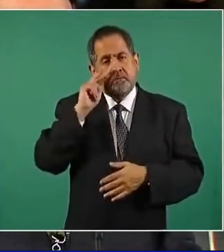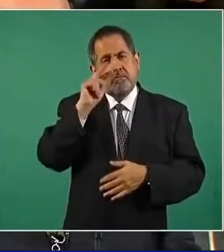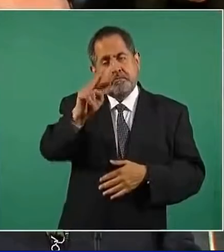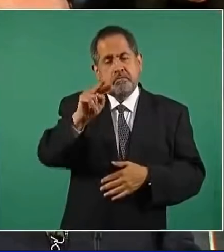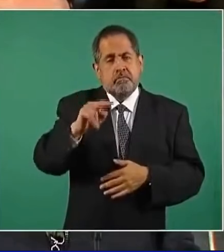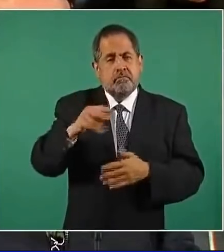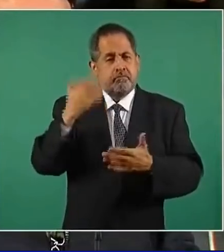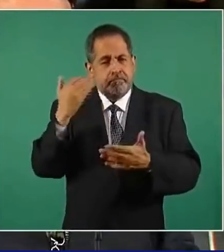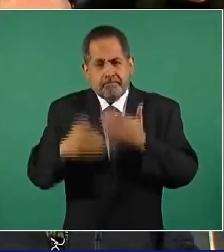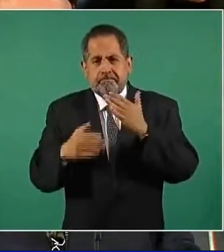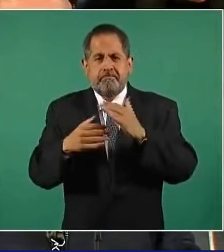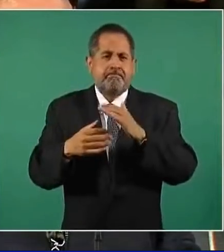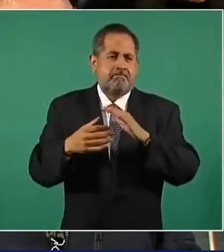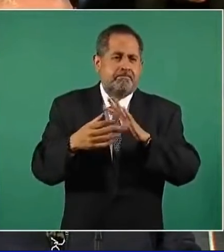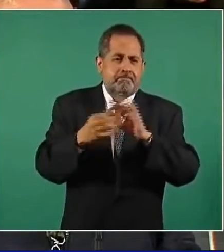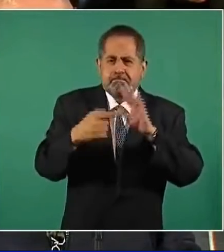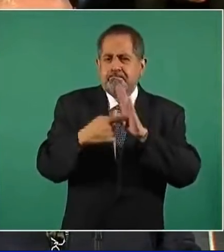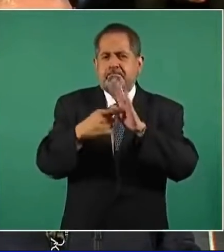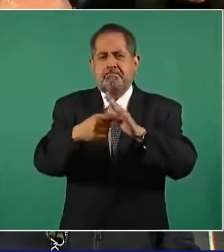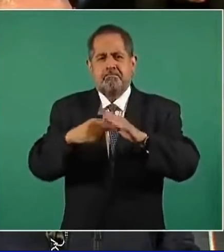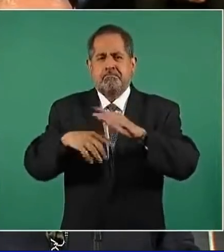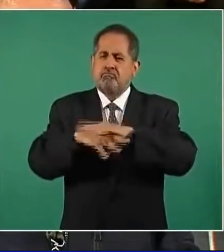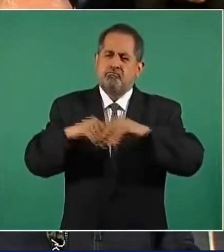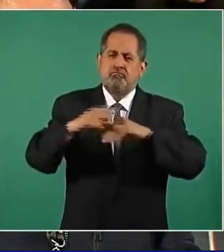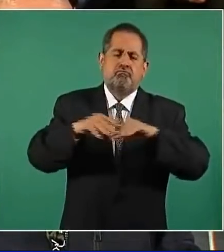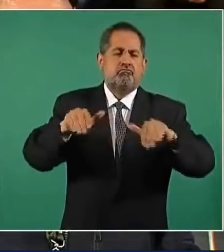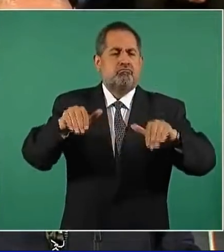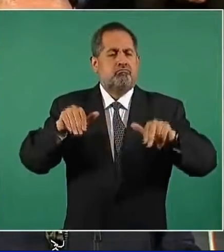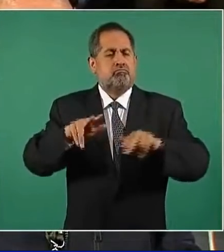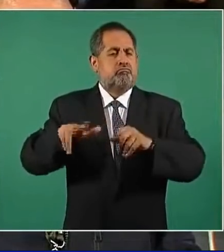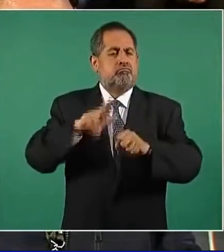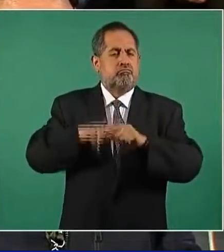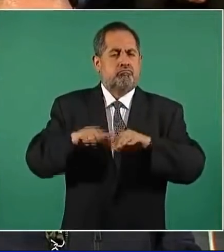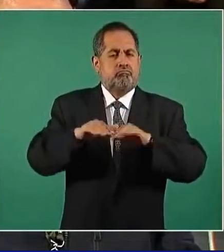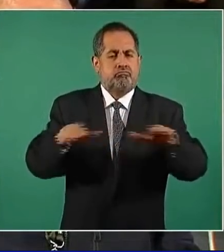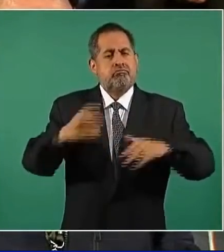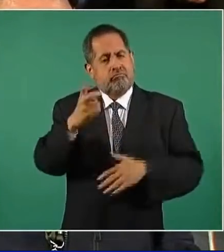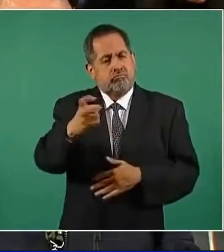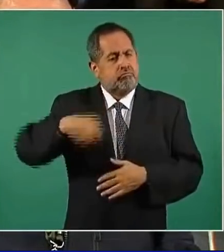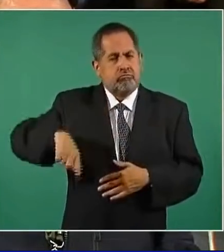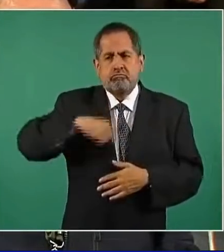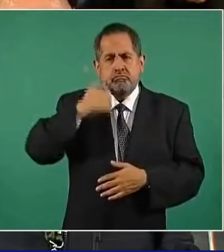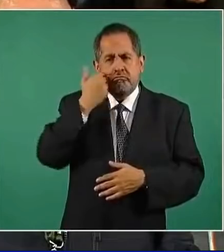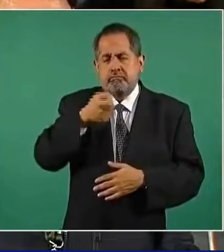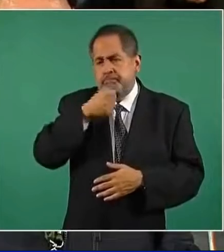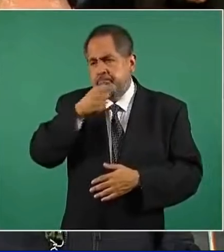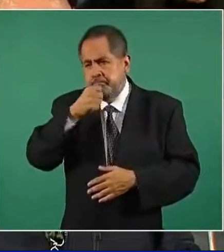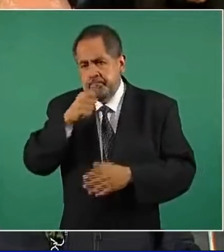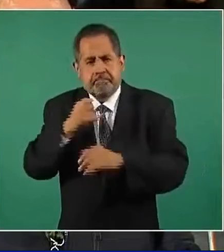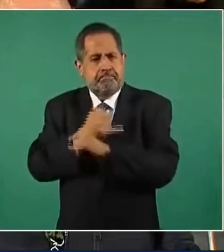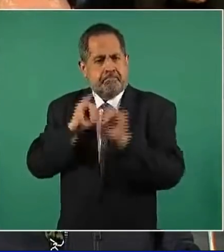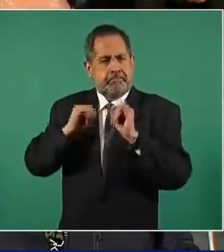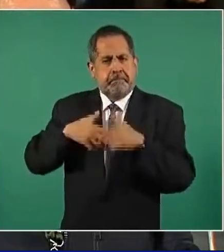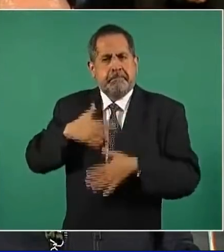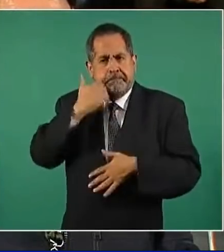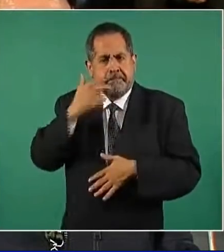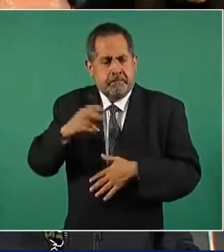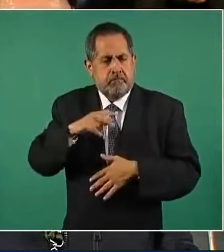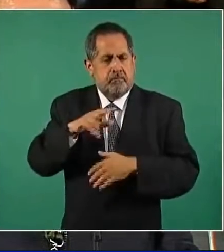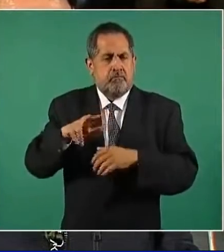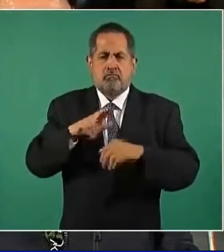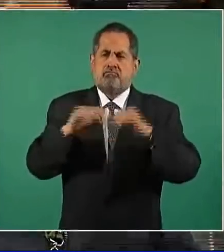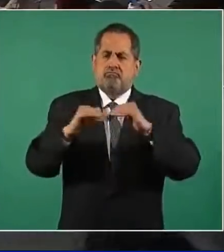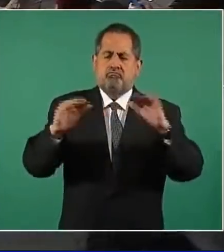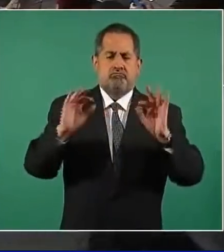neutras el balance es lo que buscamos los reporteros independientes y aquí se muestran notas